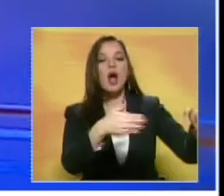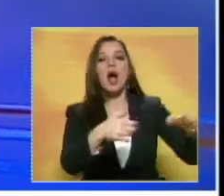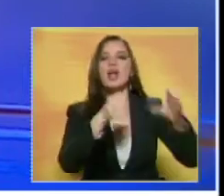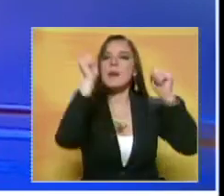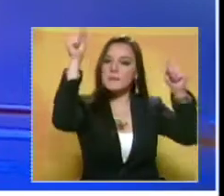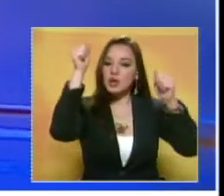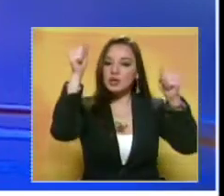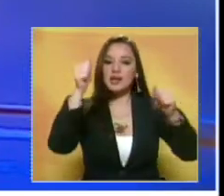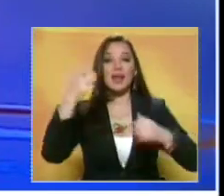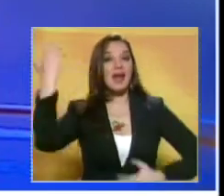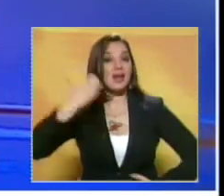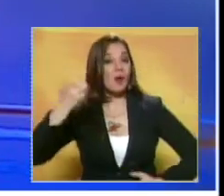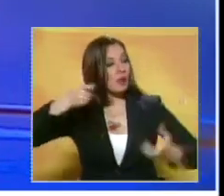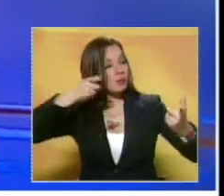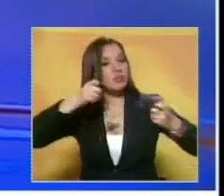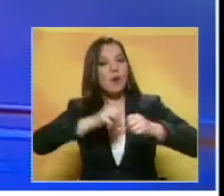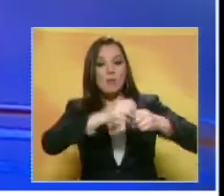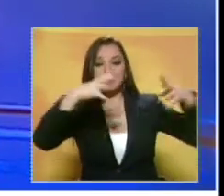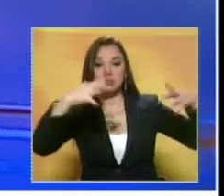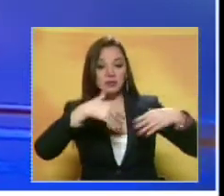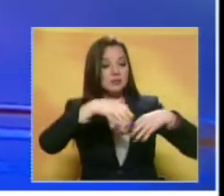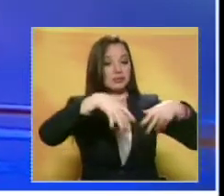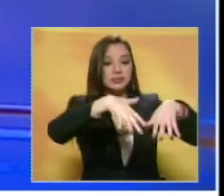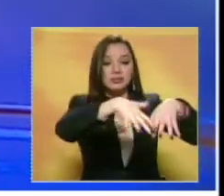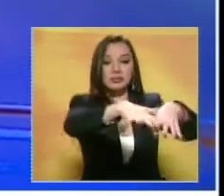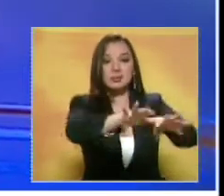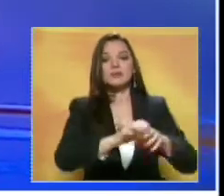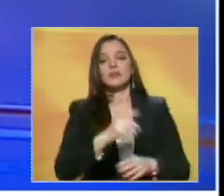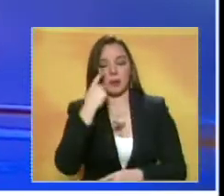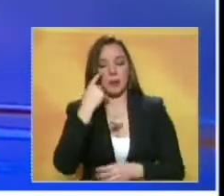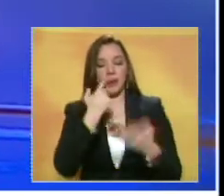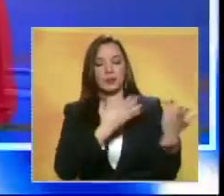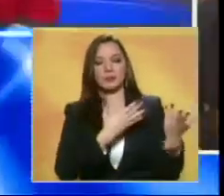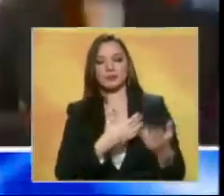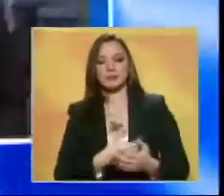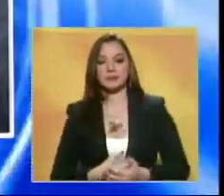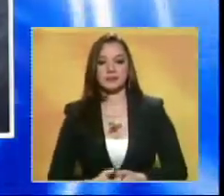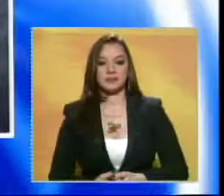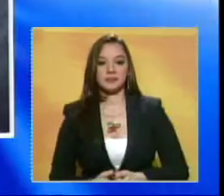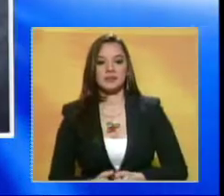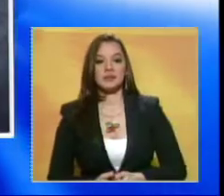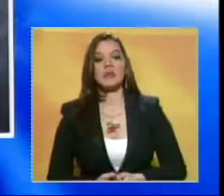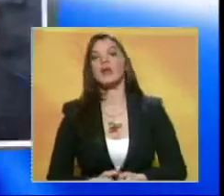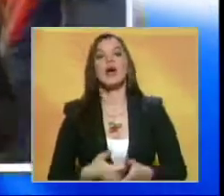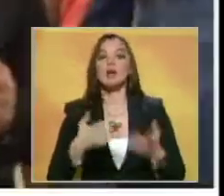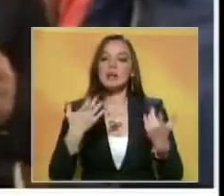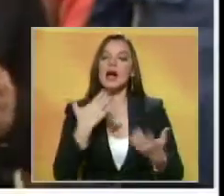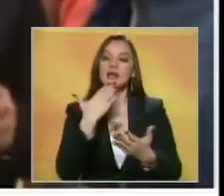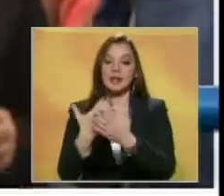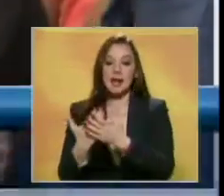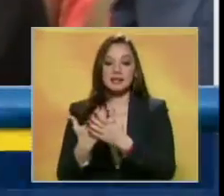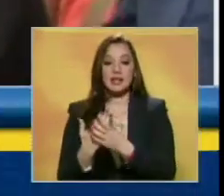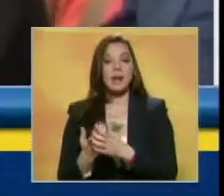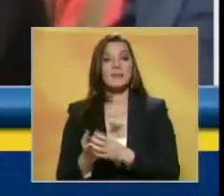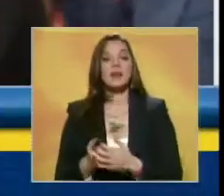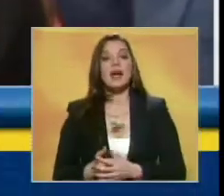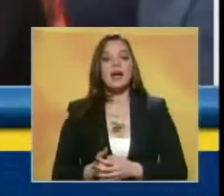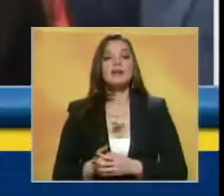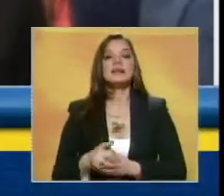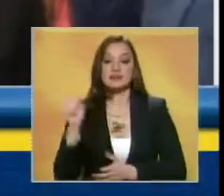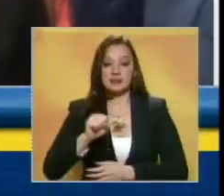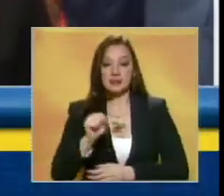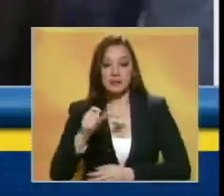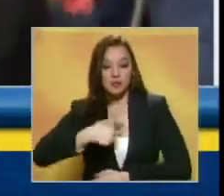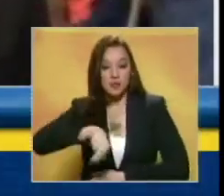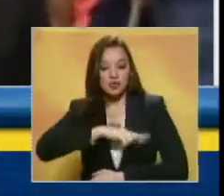Core 8 para exigir la liberación de los detenidos. Jessica Brizuela nos tiene la información. Sí, muchísimas gracias por el pase. Efectivamente